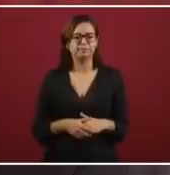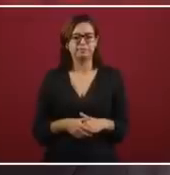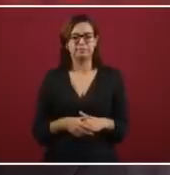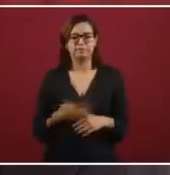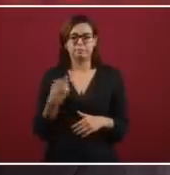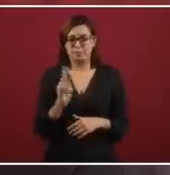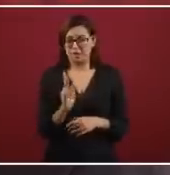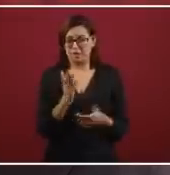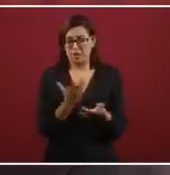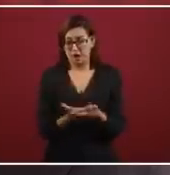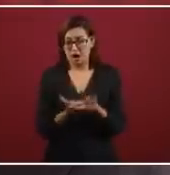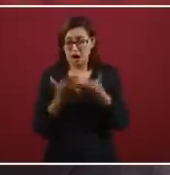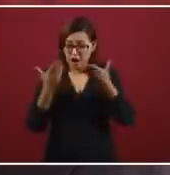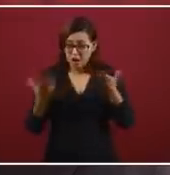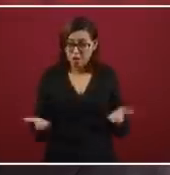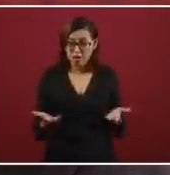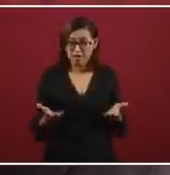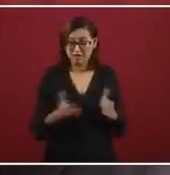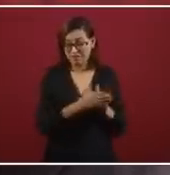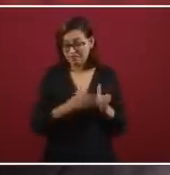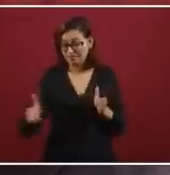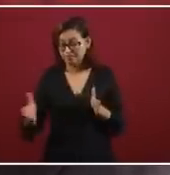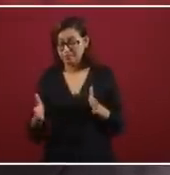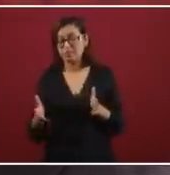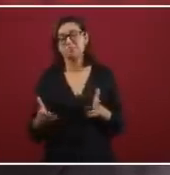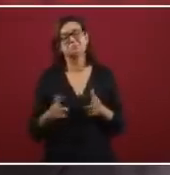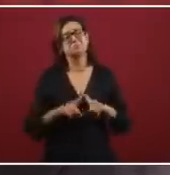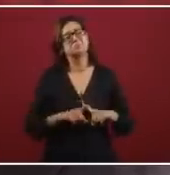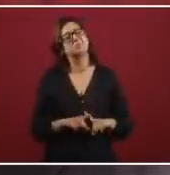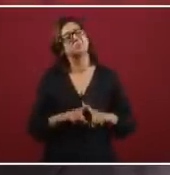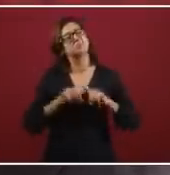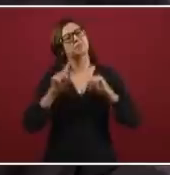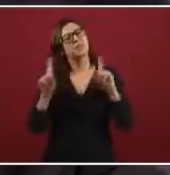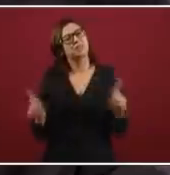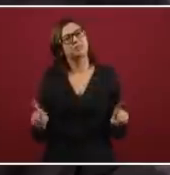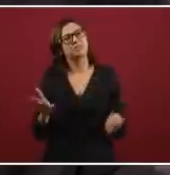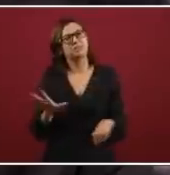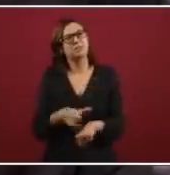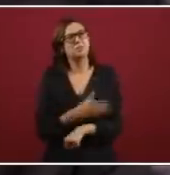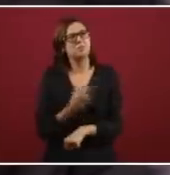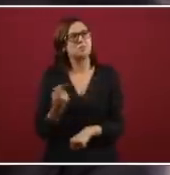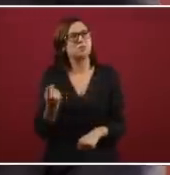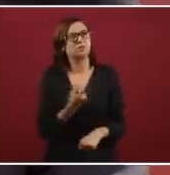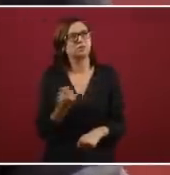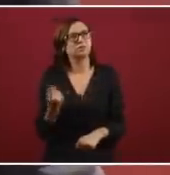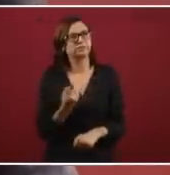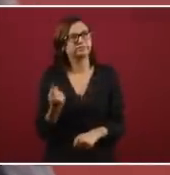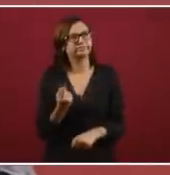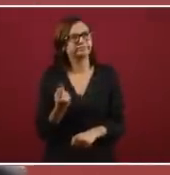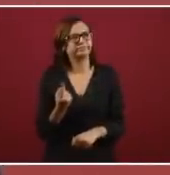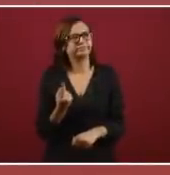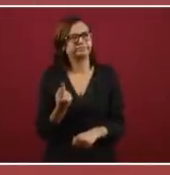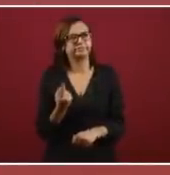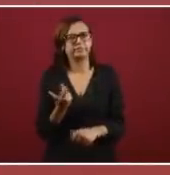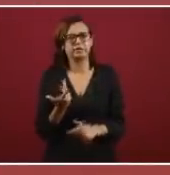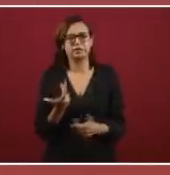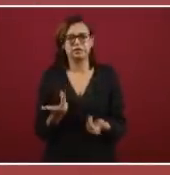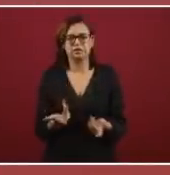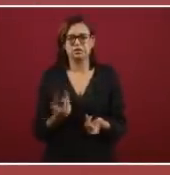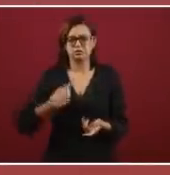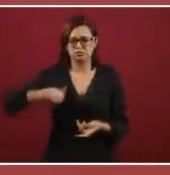Ahora es distinto. Nosotros estamos hablando de